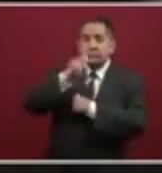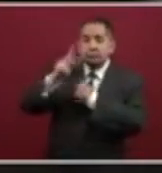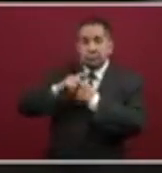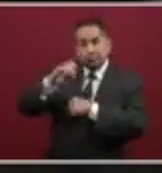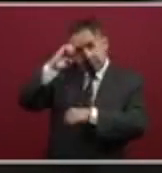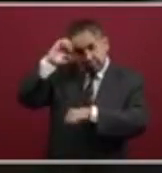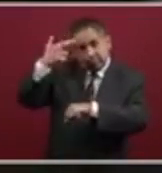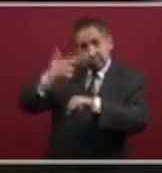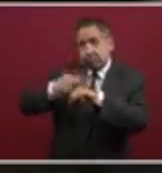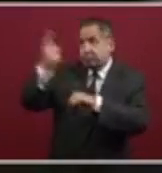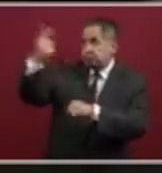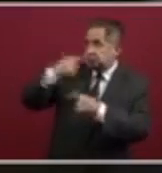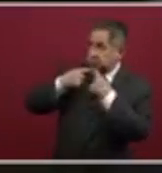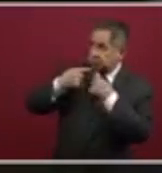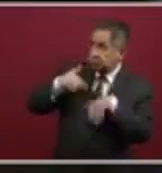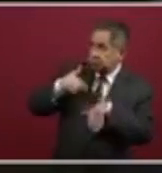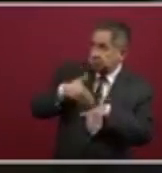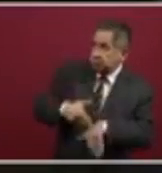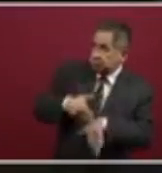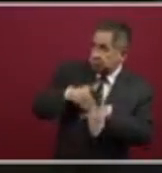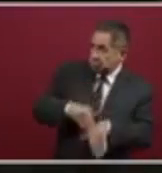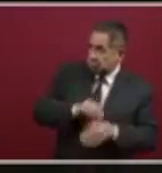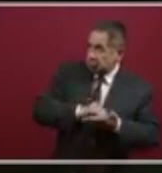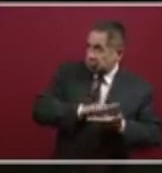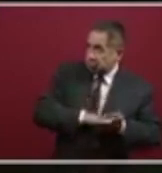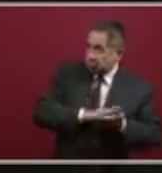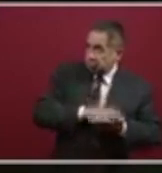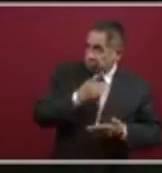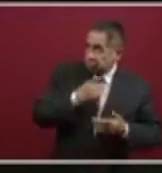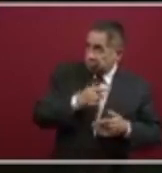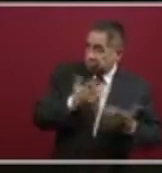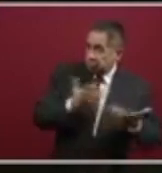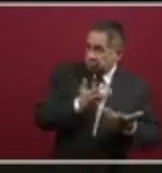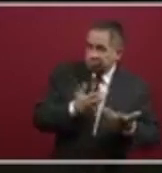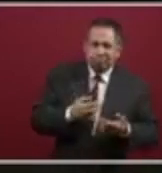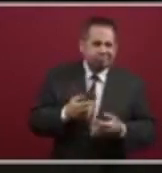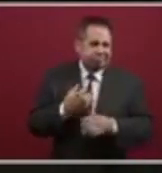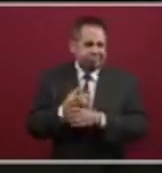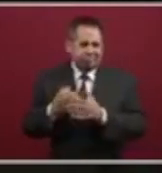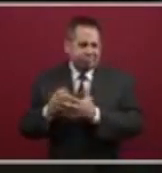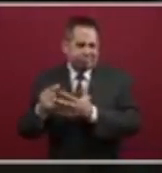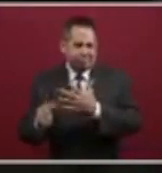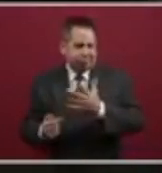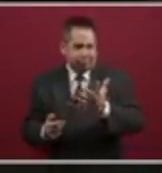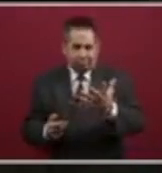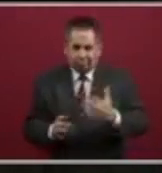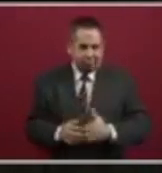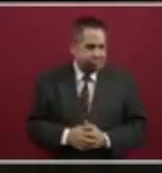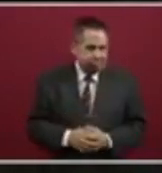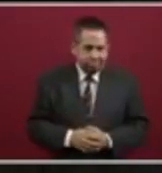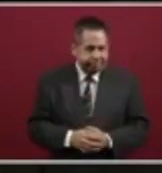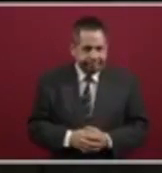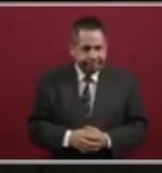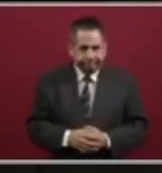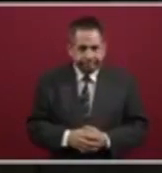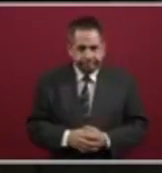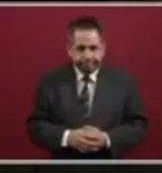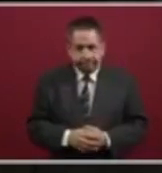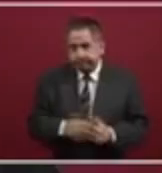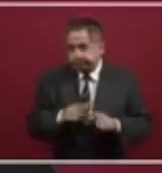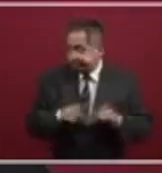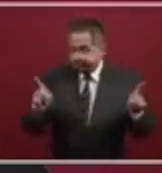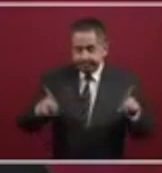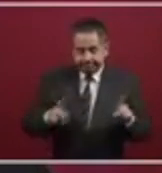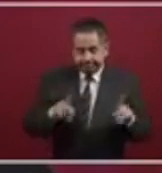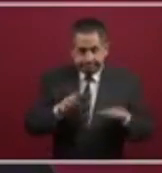afuera del país con otros propósitos. En el caso de la educación,